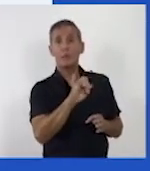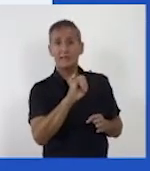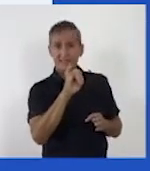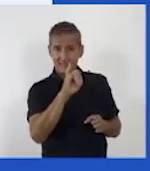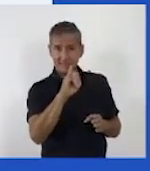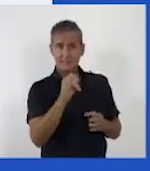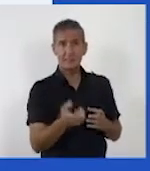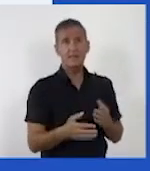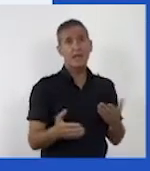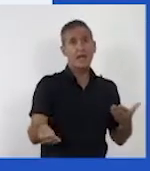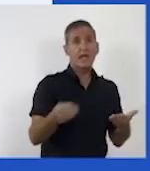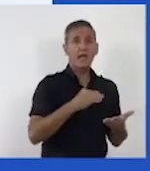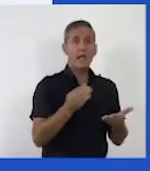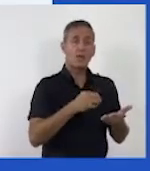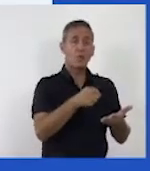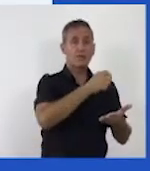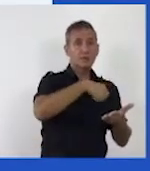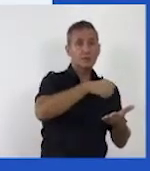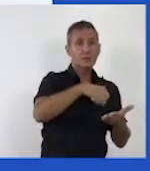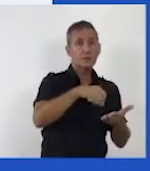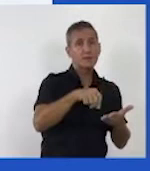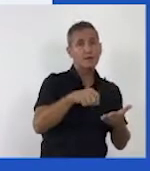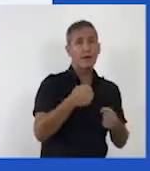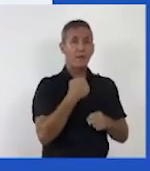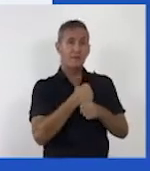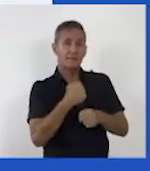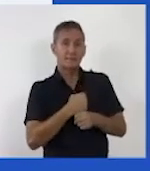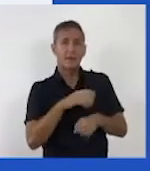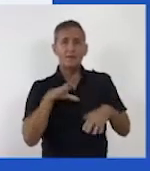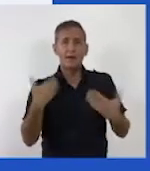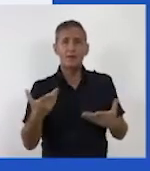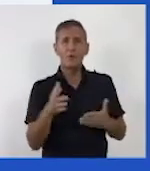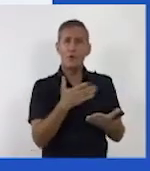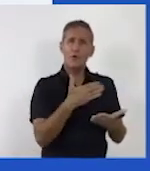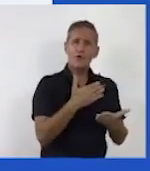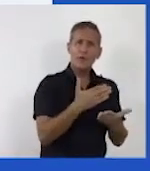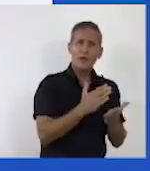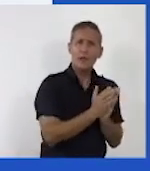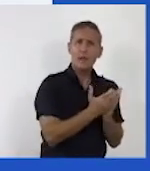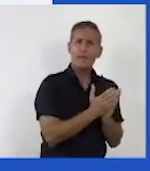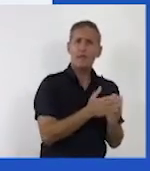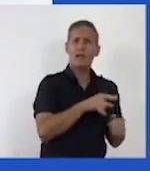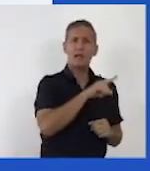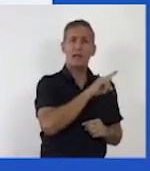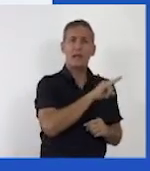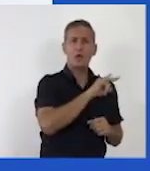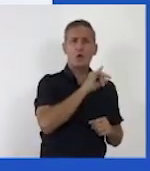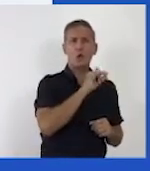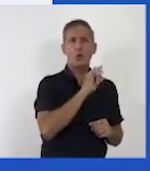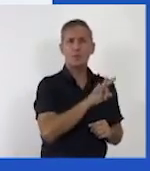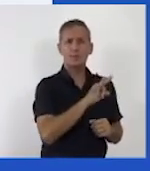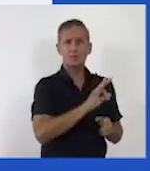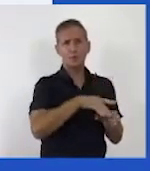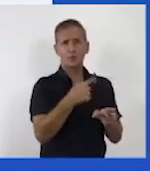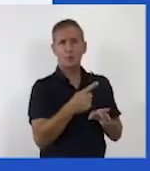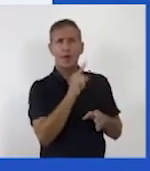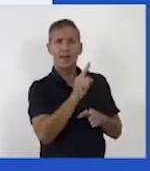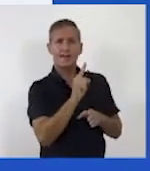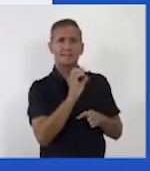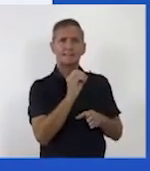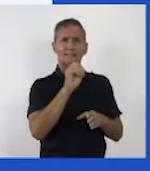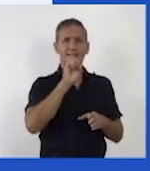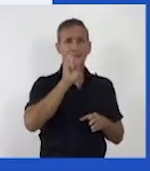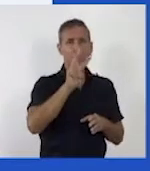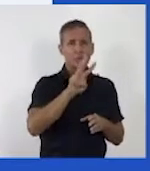y en el cuaderno de caligrafía vamos a estar trabajando con las páginas de la 98 a las 103 copy